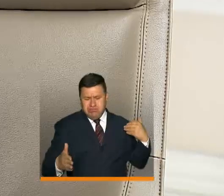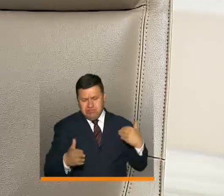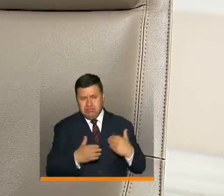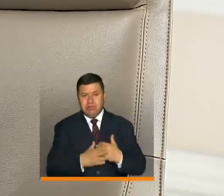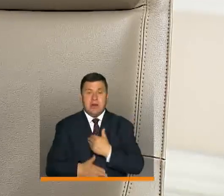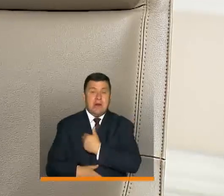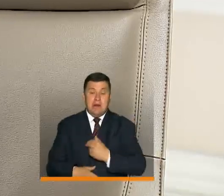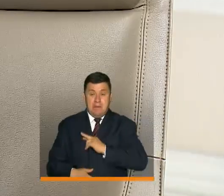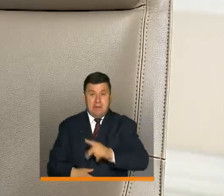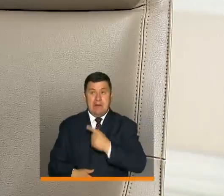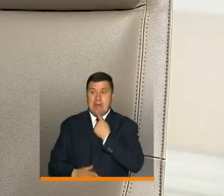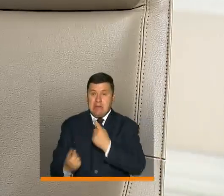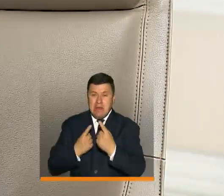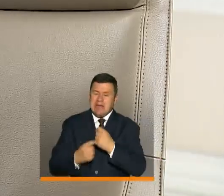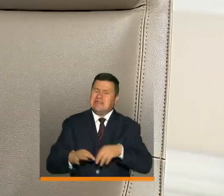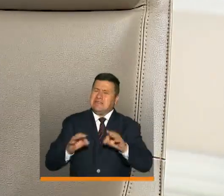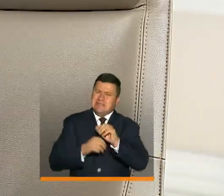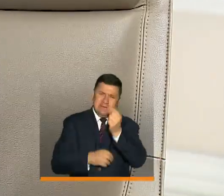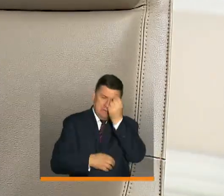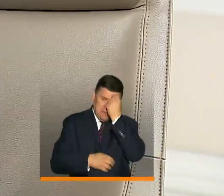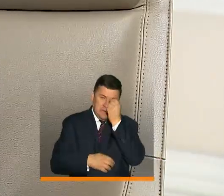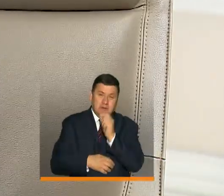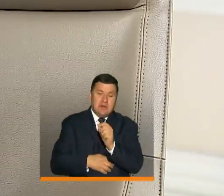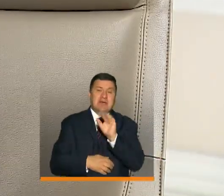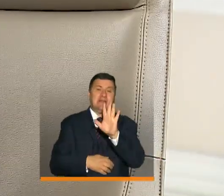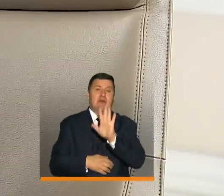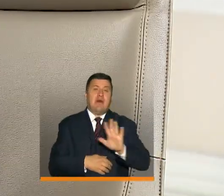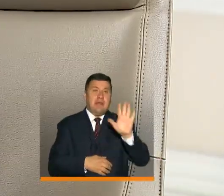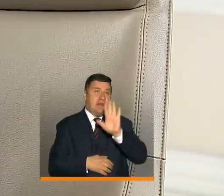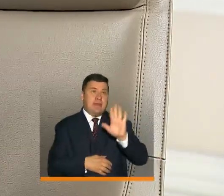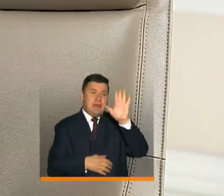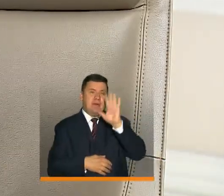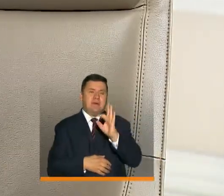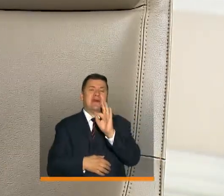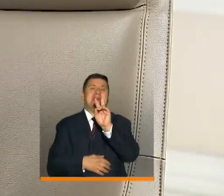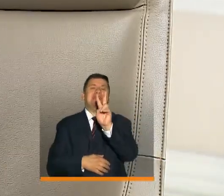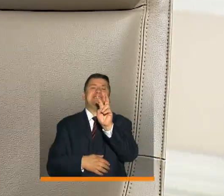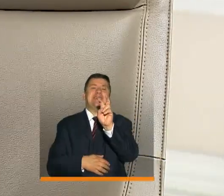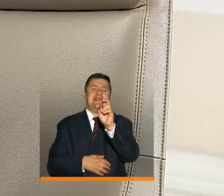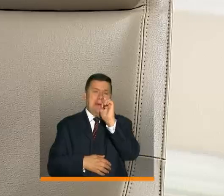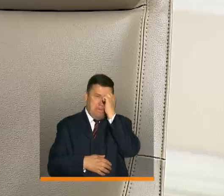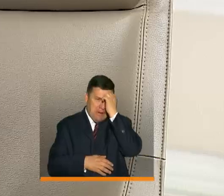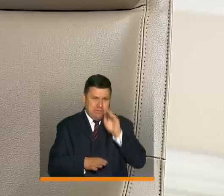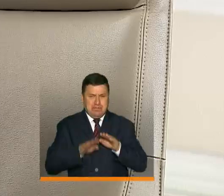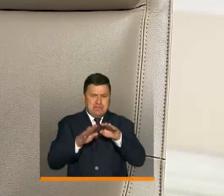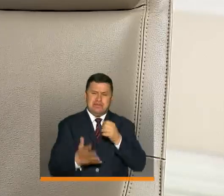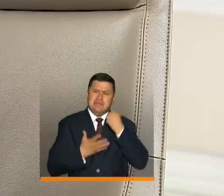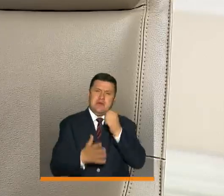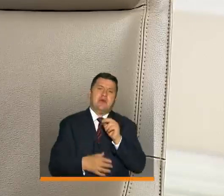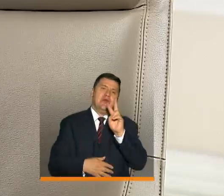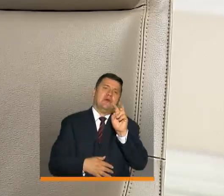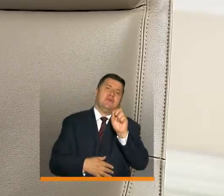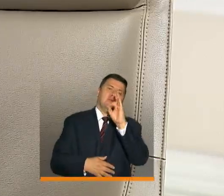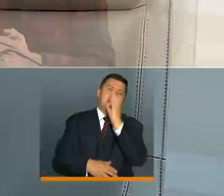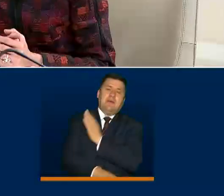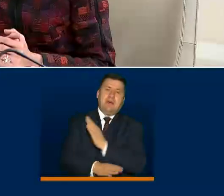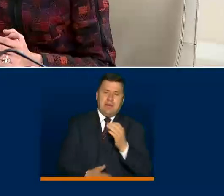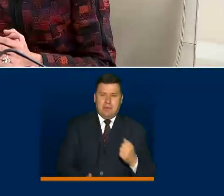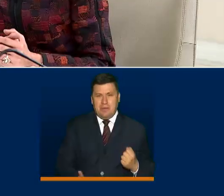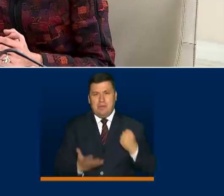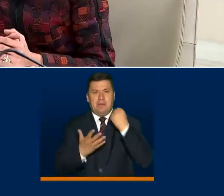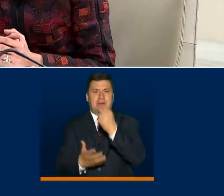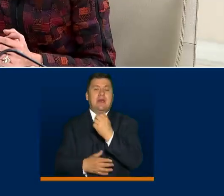señora vicepresidenta en su intervención, que cubre 5 departamentos, son 7 corredores viales con una inversión de 2.3 billones de